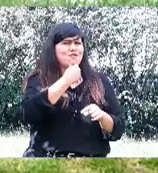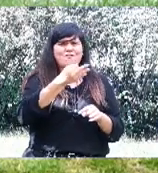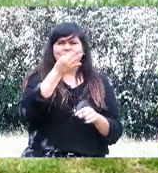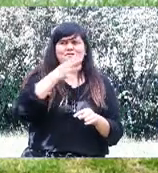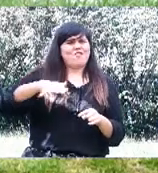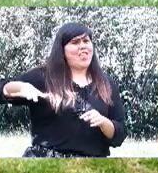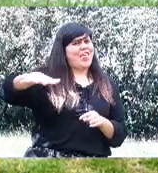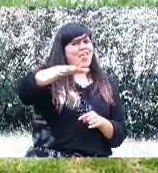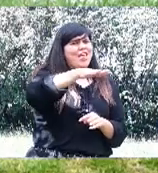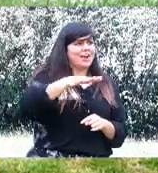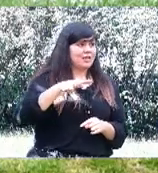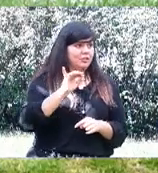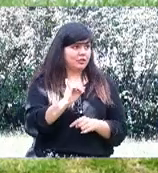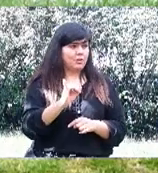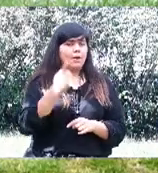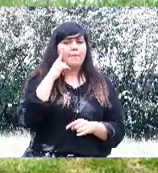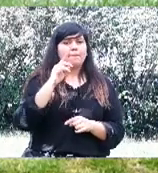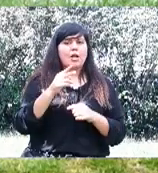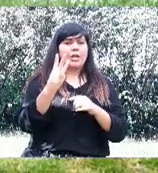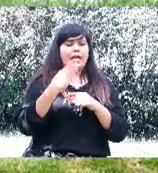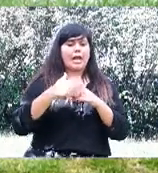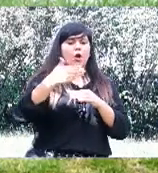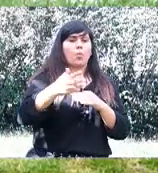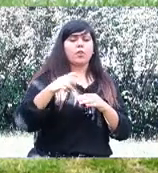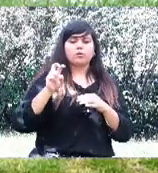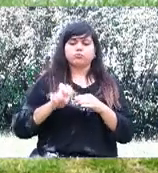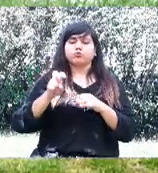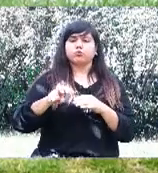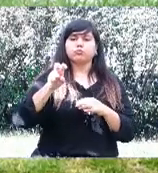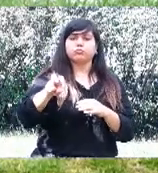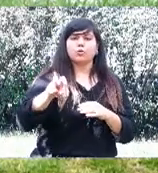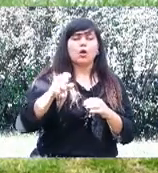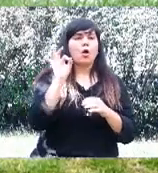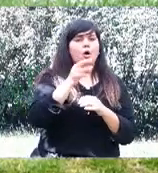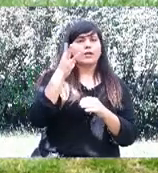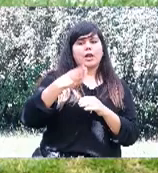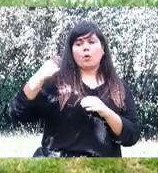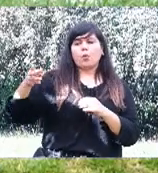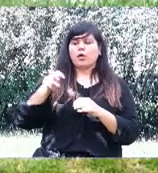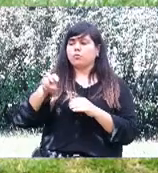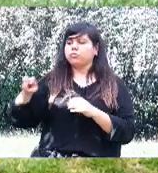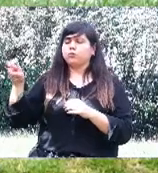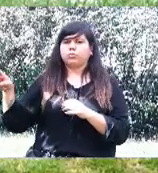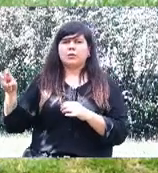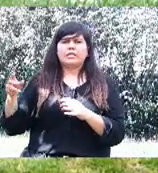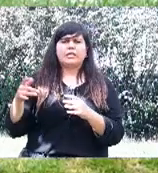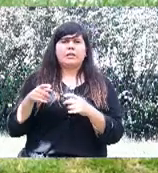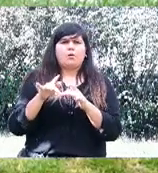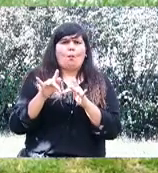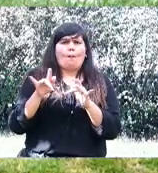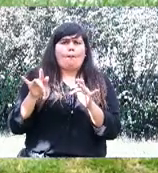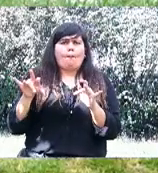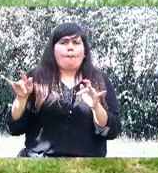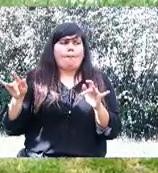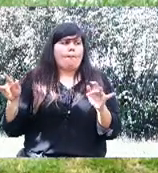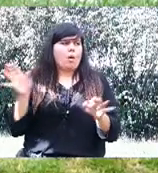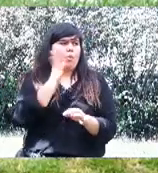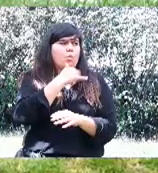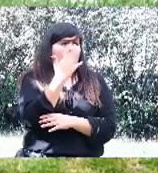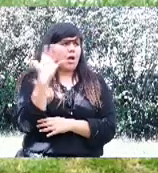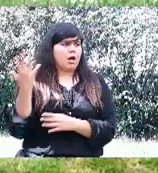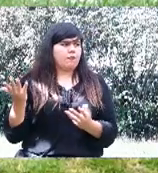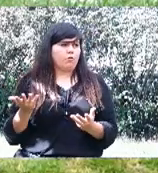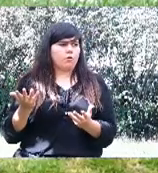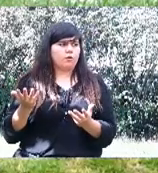probablemente si caminamos tres cuadras para allá tres cuadras para allá o en alrededores vamos a encontrar que son sectores con muy poca vegetación